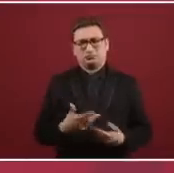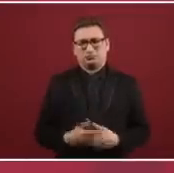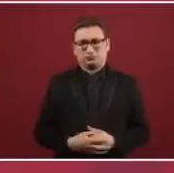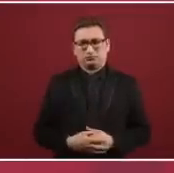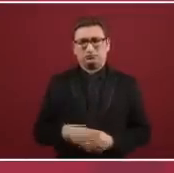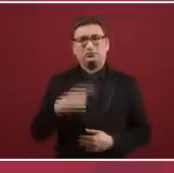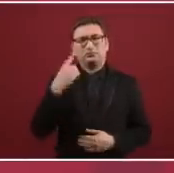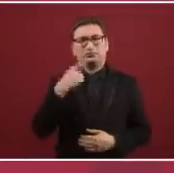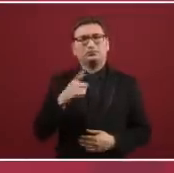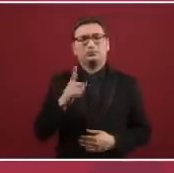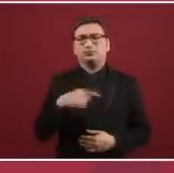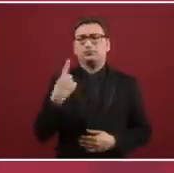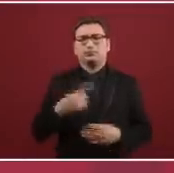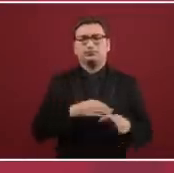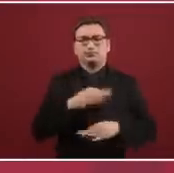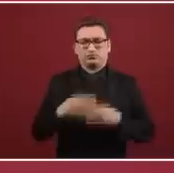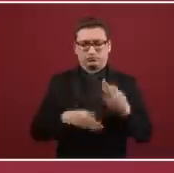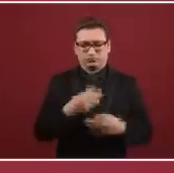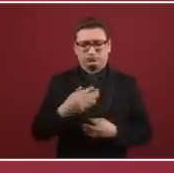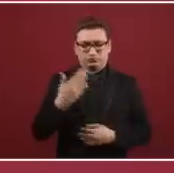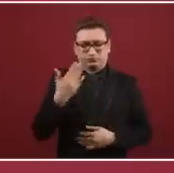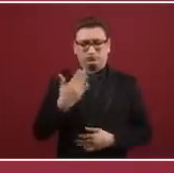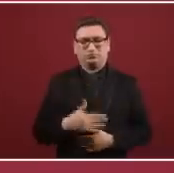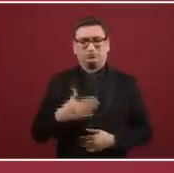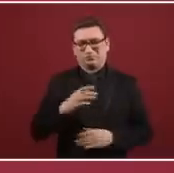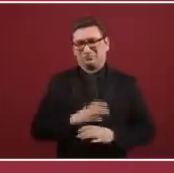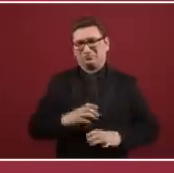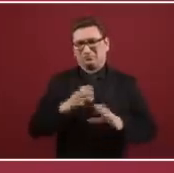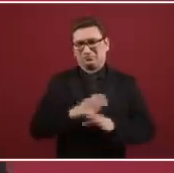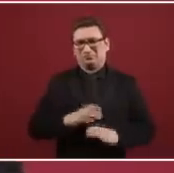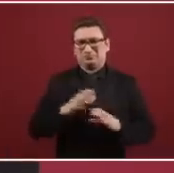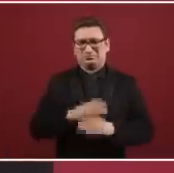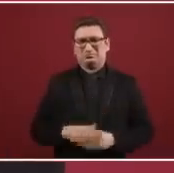para que todo sea puro violín.